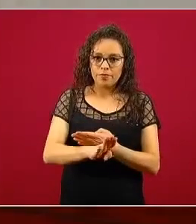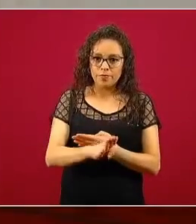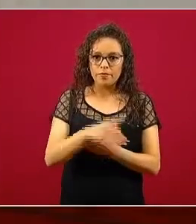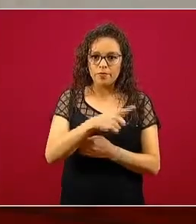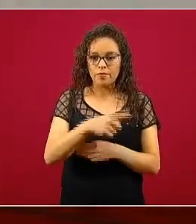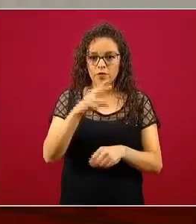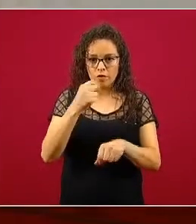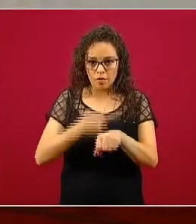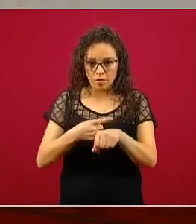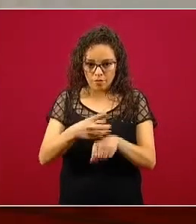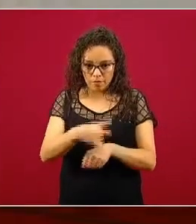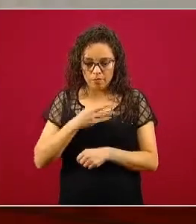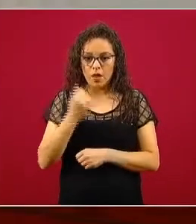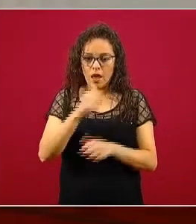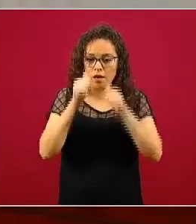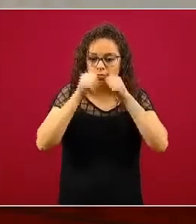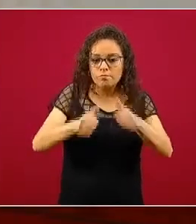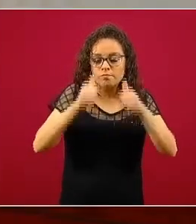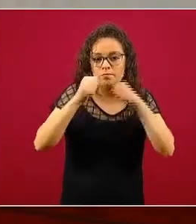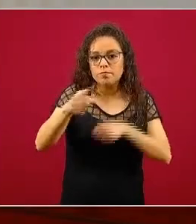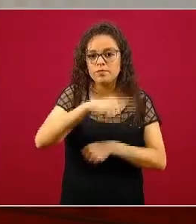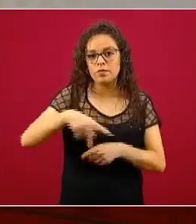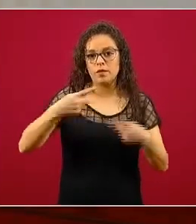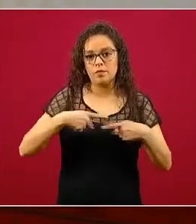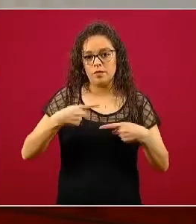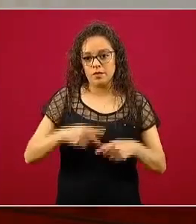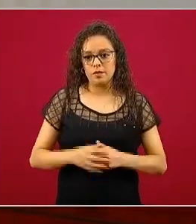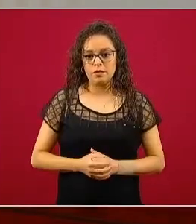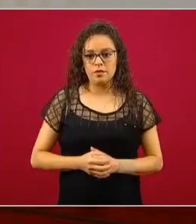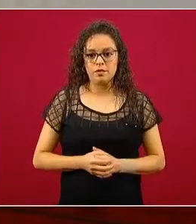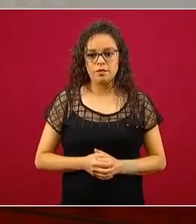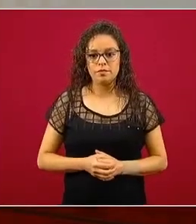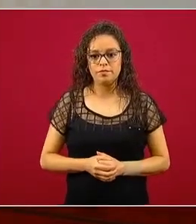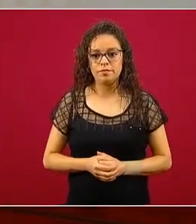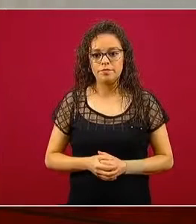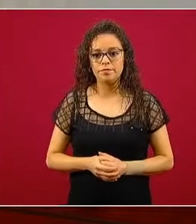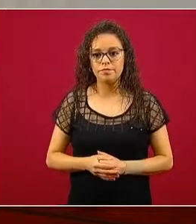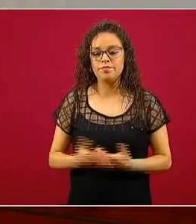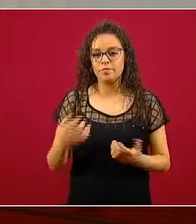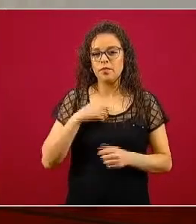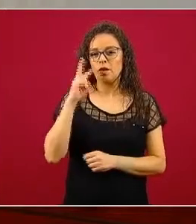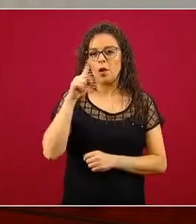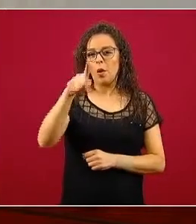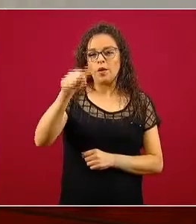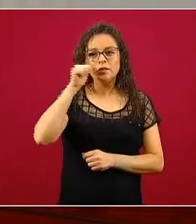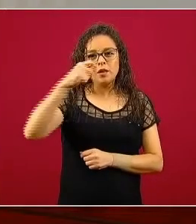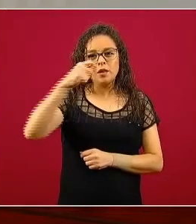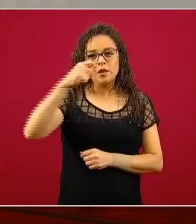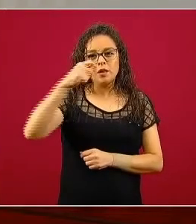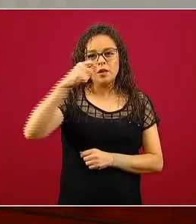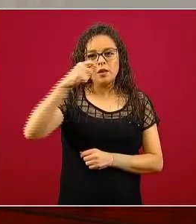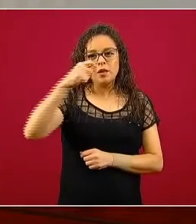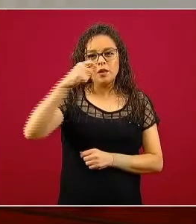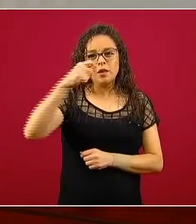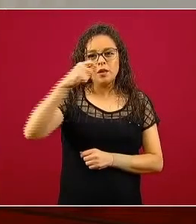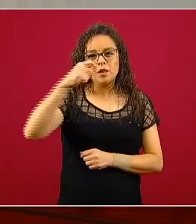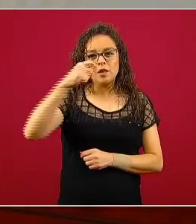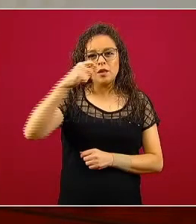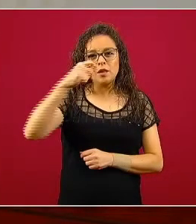COVID-19? Gracias. Muchas gracias. Sí, recuerdo que usted ha hecho esta pregunta en varias ocasiones. Es muy importante que quien se